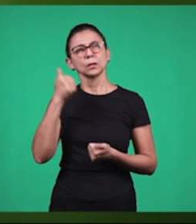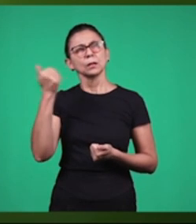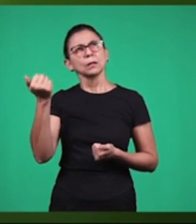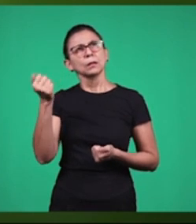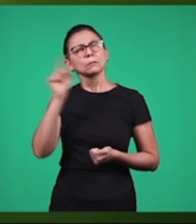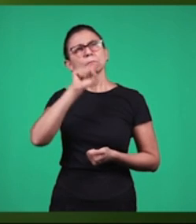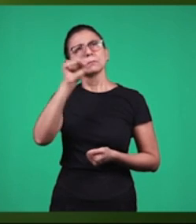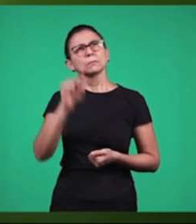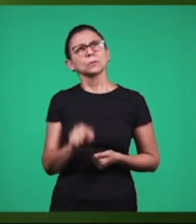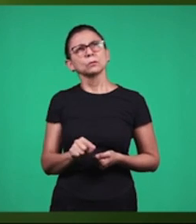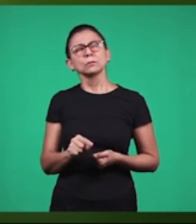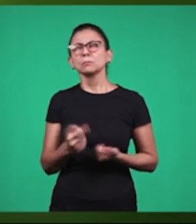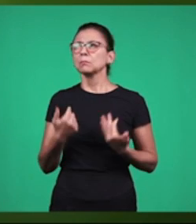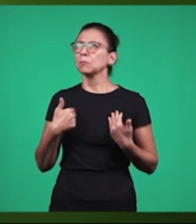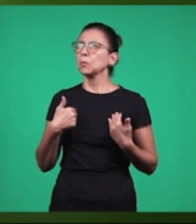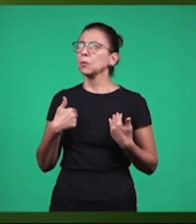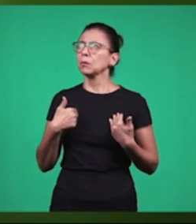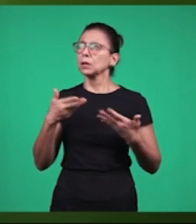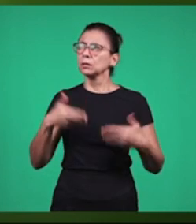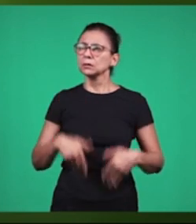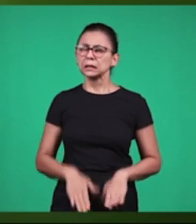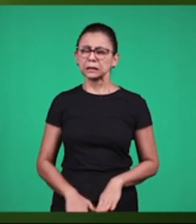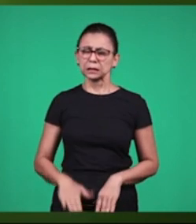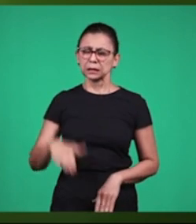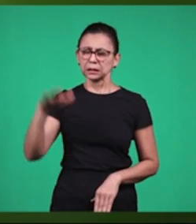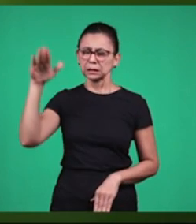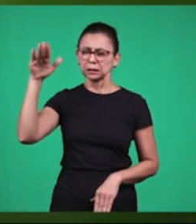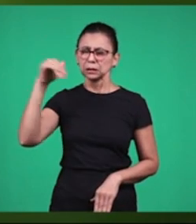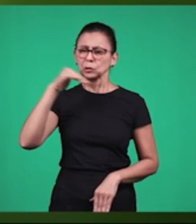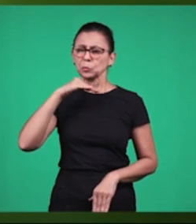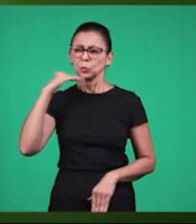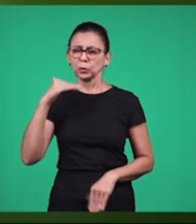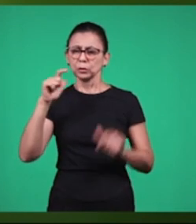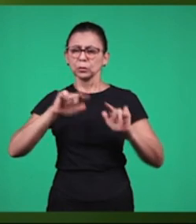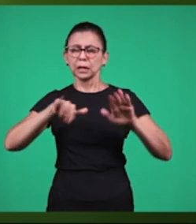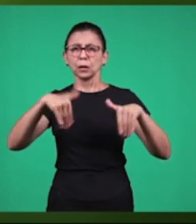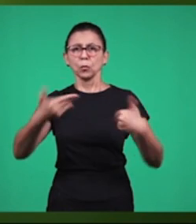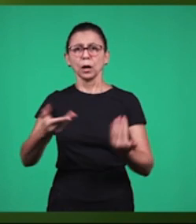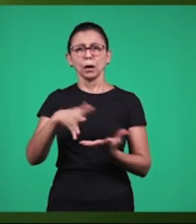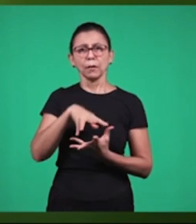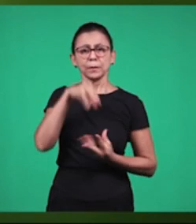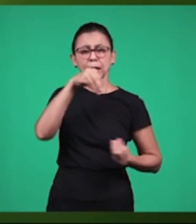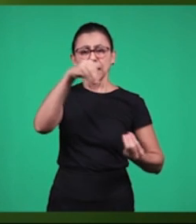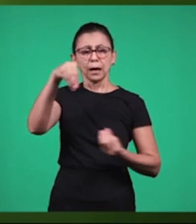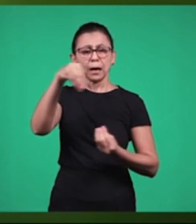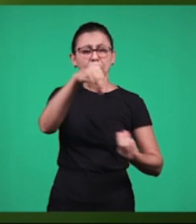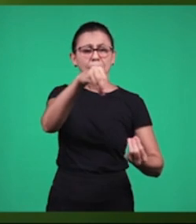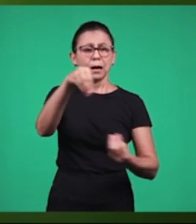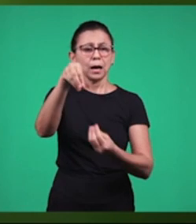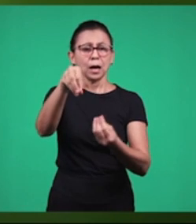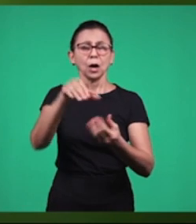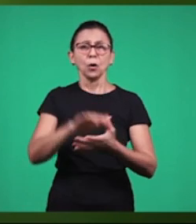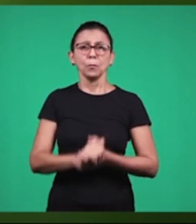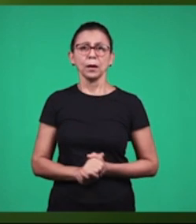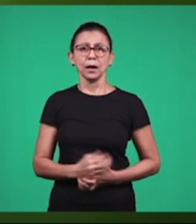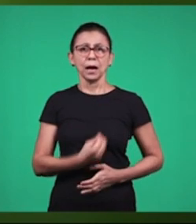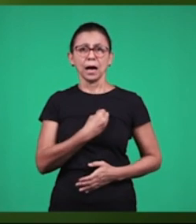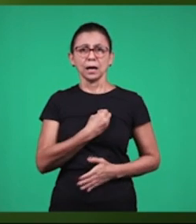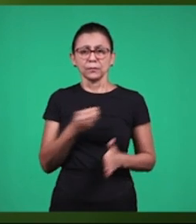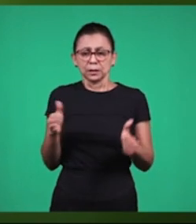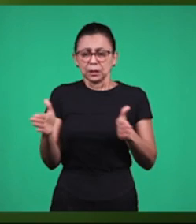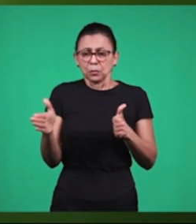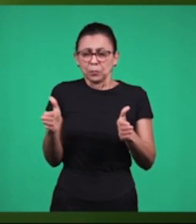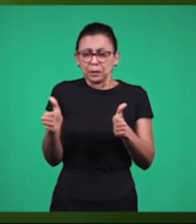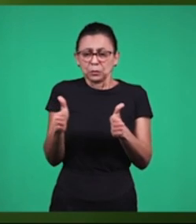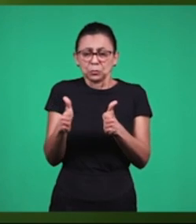dónde voy, qué voy a dejar. Al final de cuentas, la vida fue tan corta, tantos beneficios,